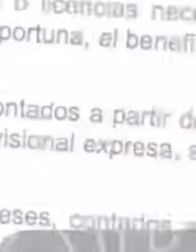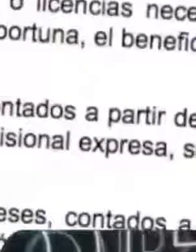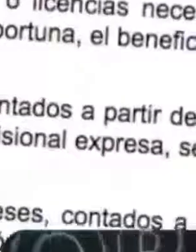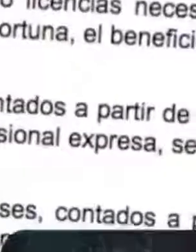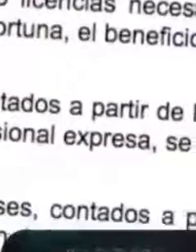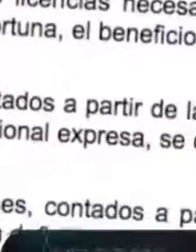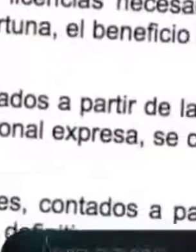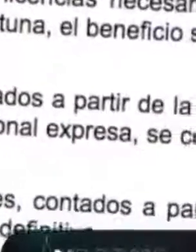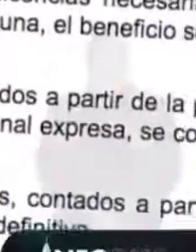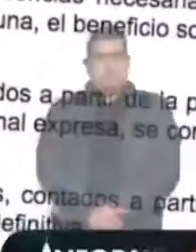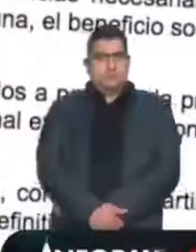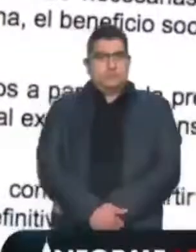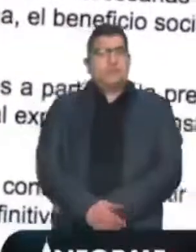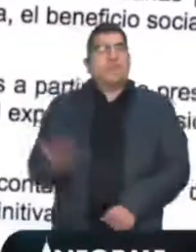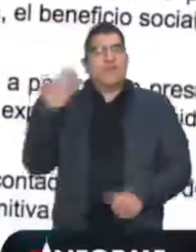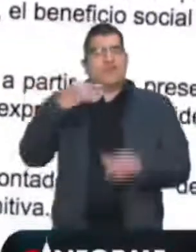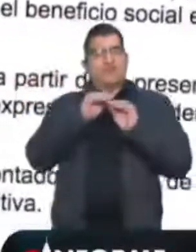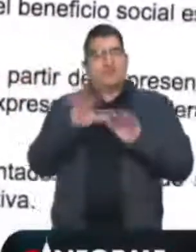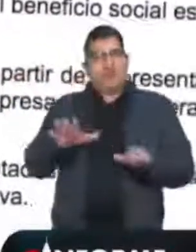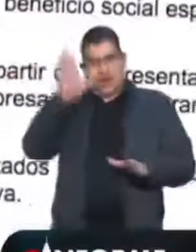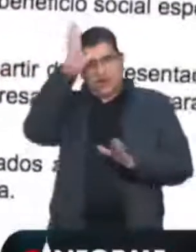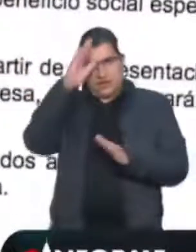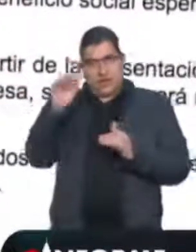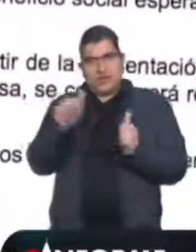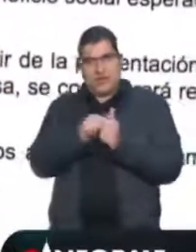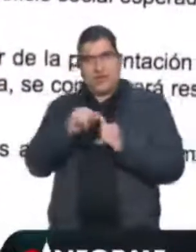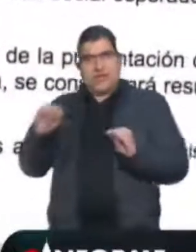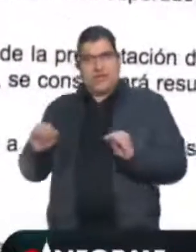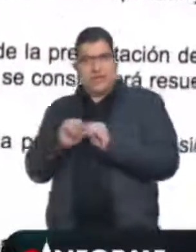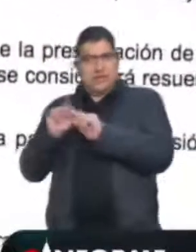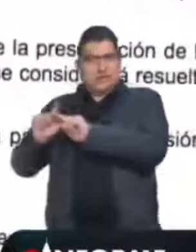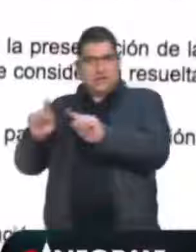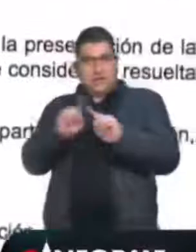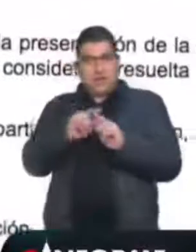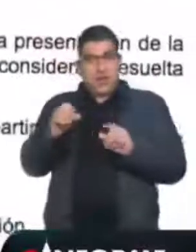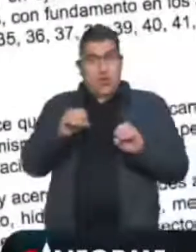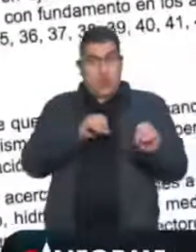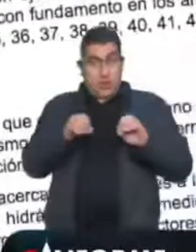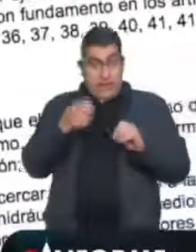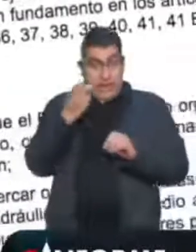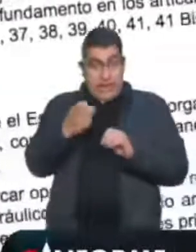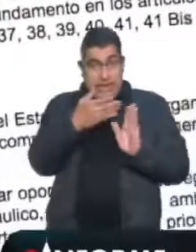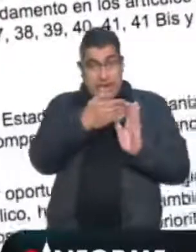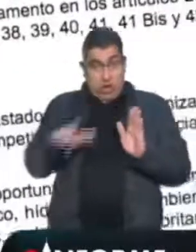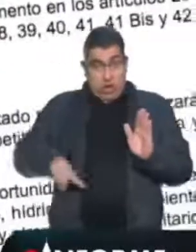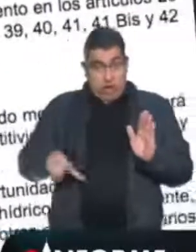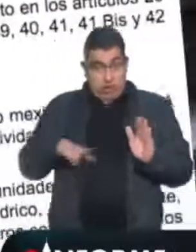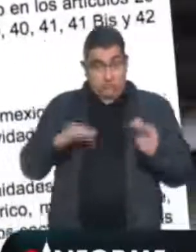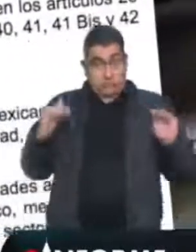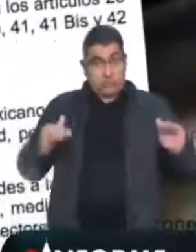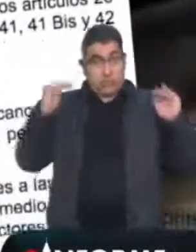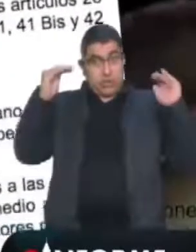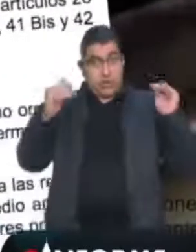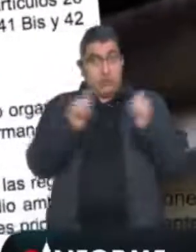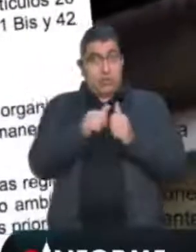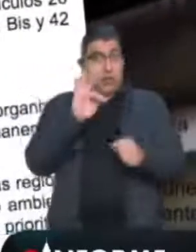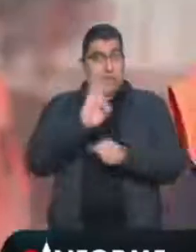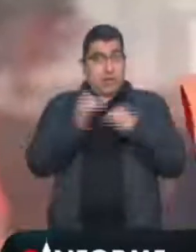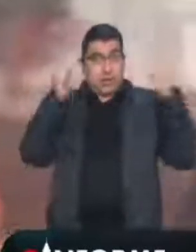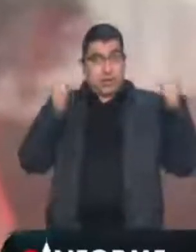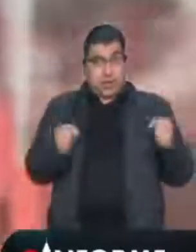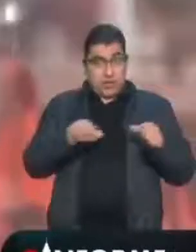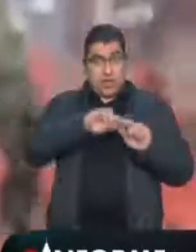volvemos. Tras la publicación del acuerdo interinstitucional por el cual las obras estratégicas de esta administración fueron elevadas al concepto de seguridad